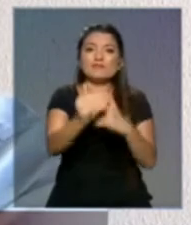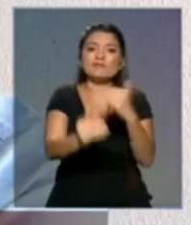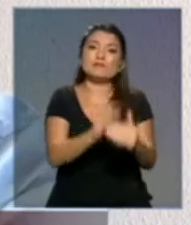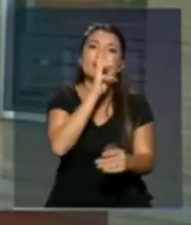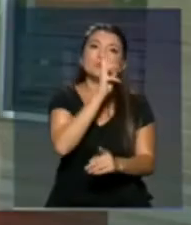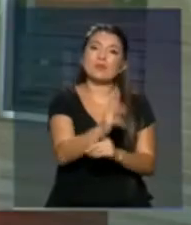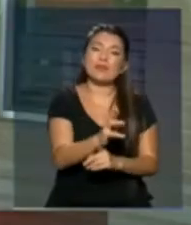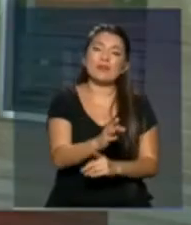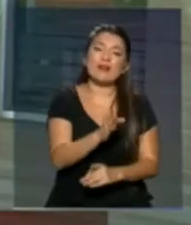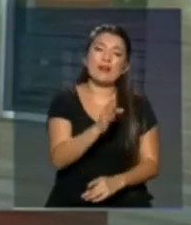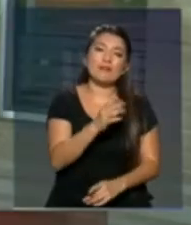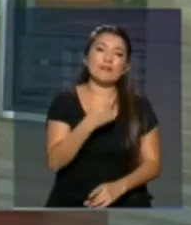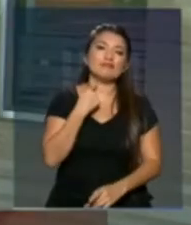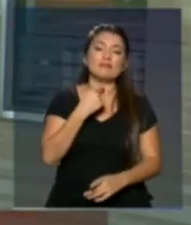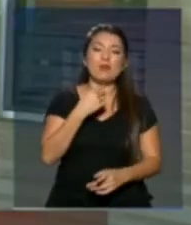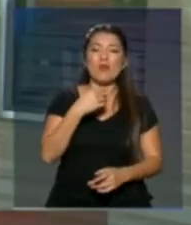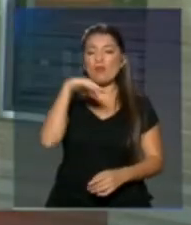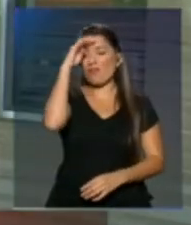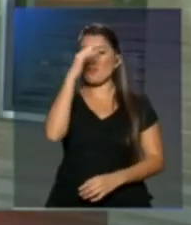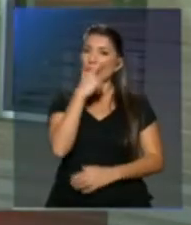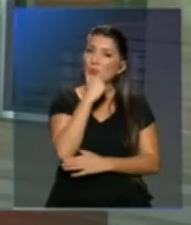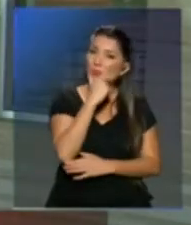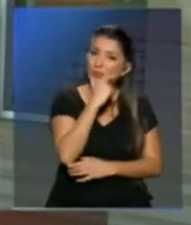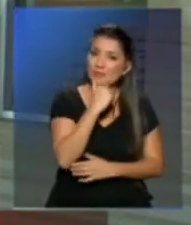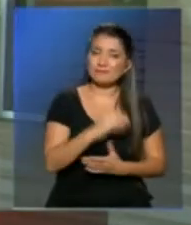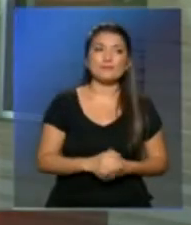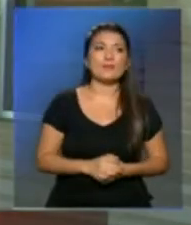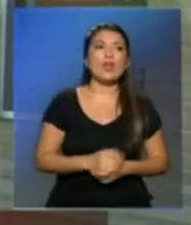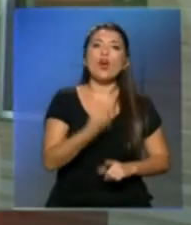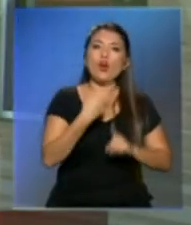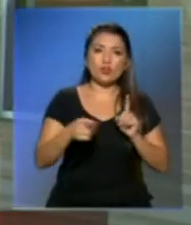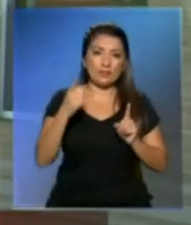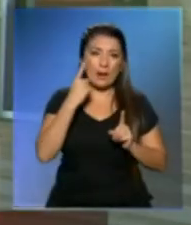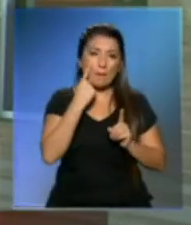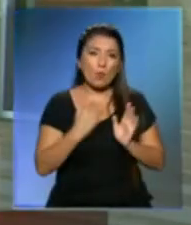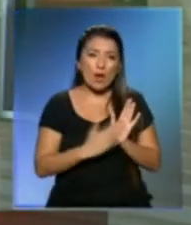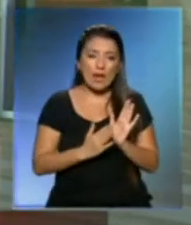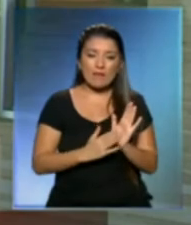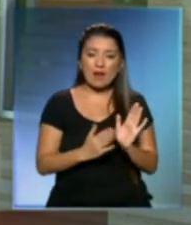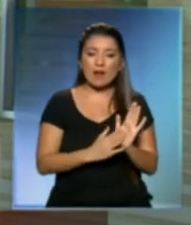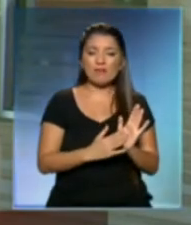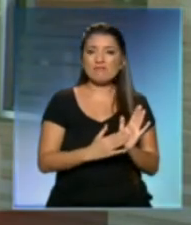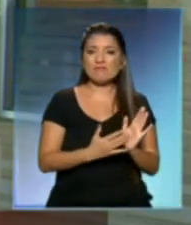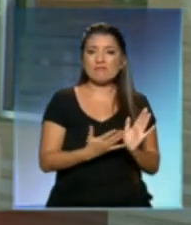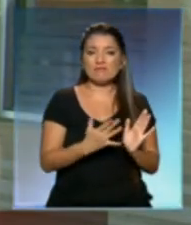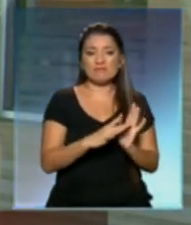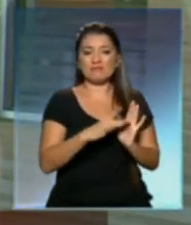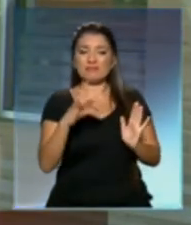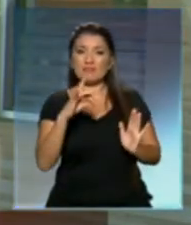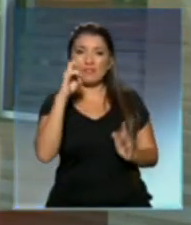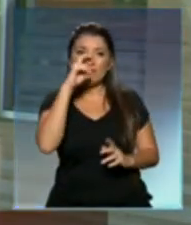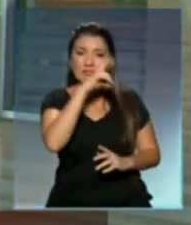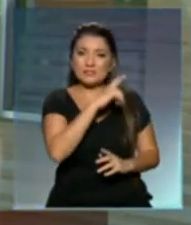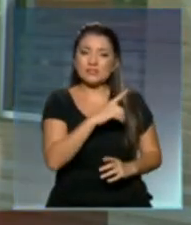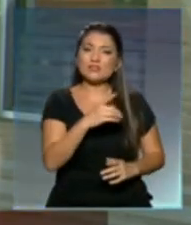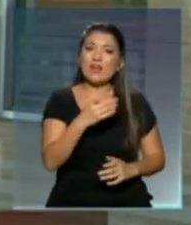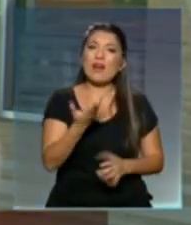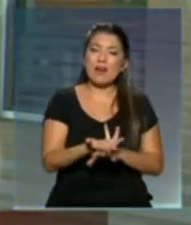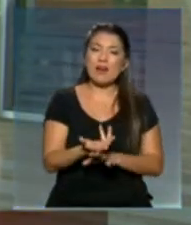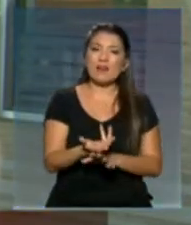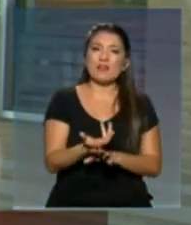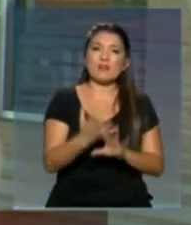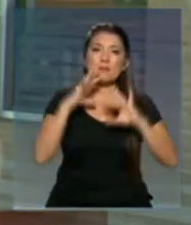ajustar la confiabilidad hay otras pruebas también que jamás se concluyeron ni siquiera de tomar por lo tanto entendemos que hay una responsabilidad del